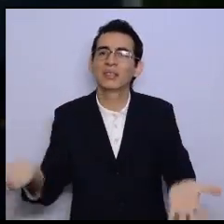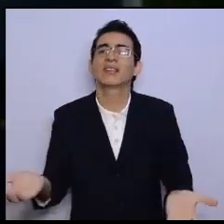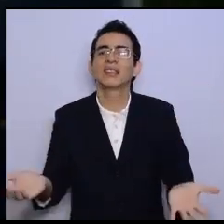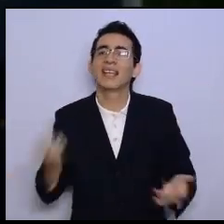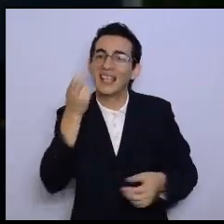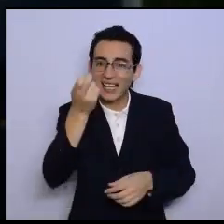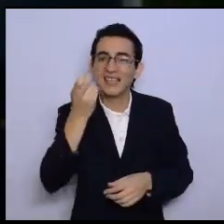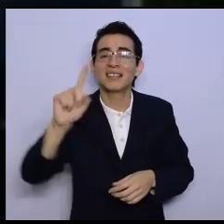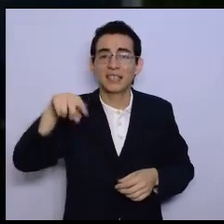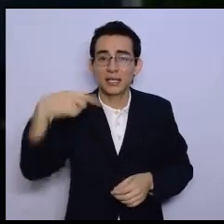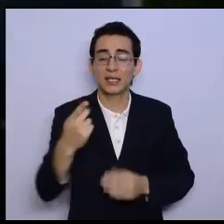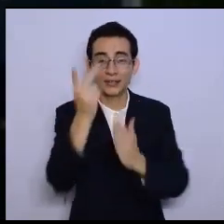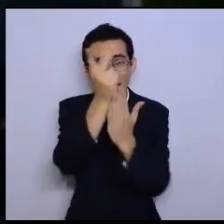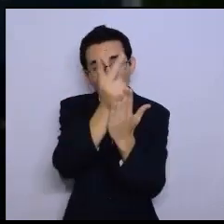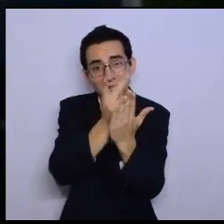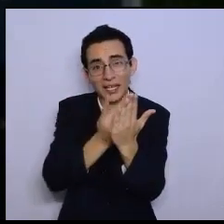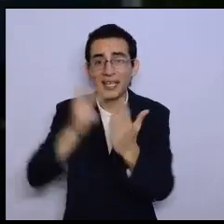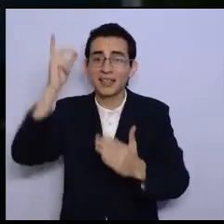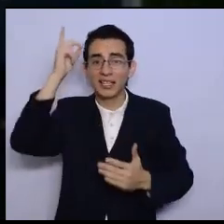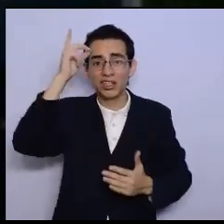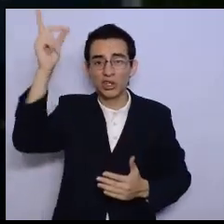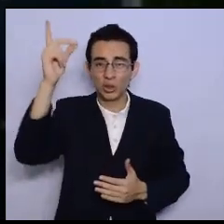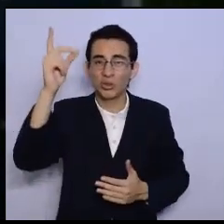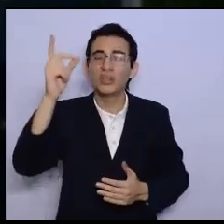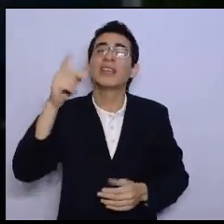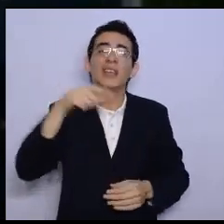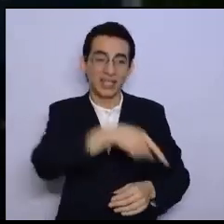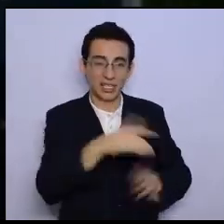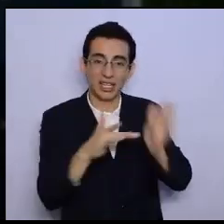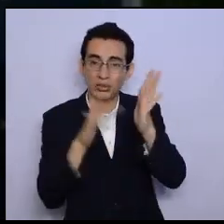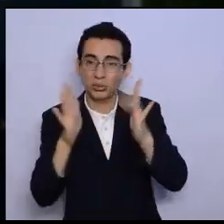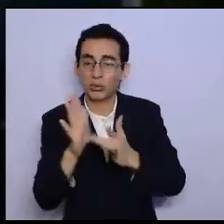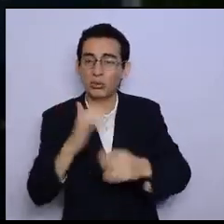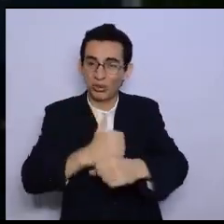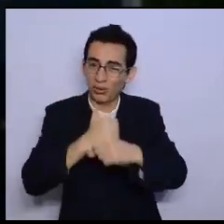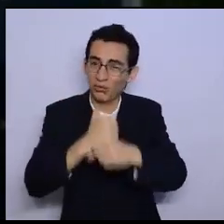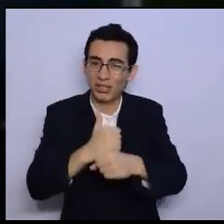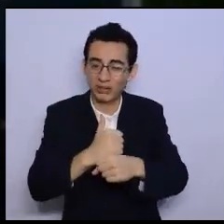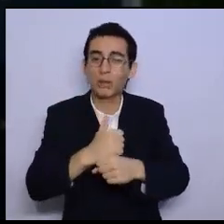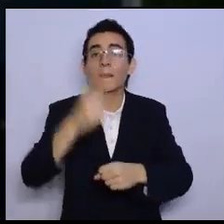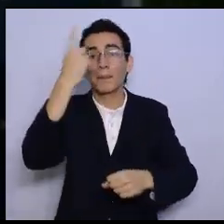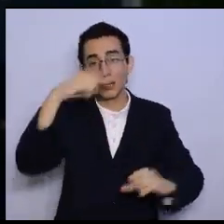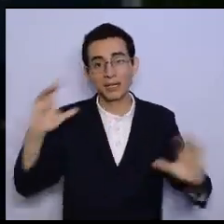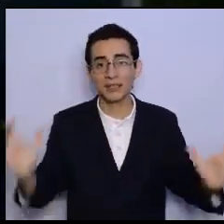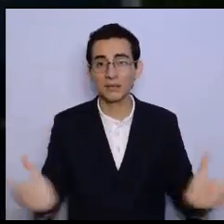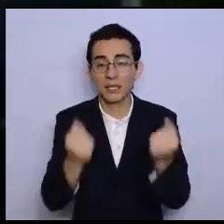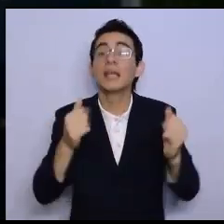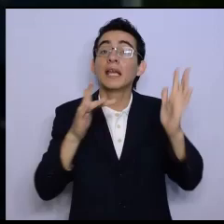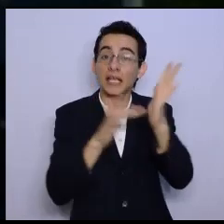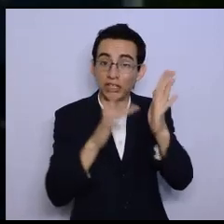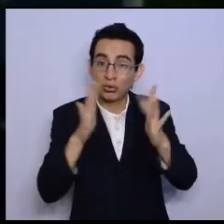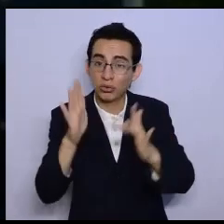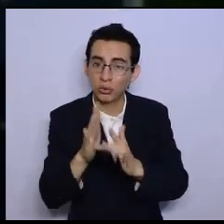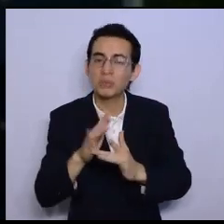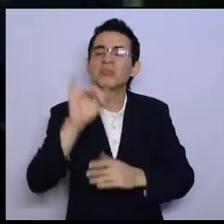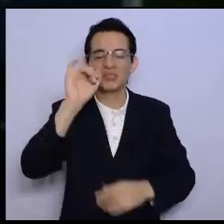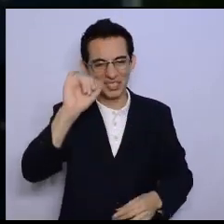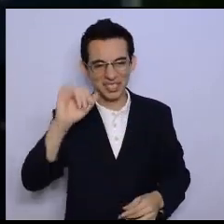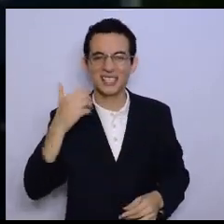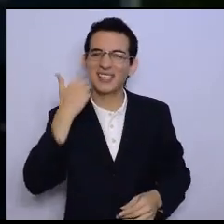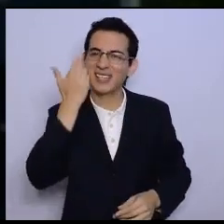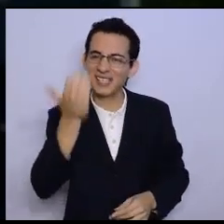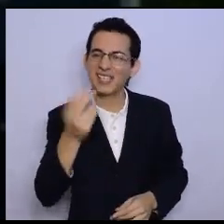Ese era el propósito del sufrimiento de Cristo en la cruz. Jesús conocía la voluntad del Padre, se